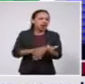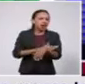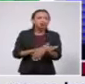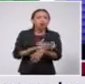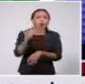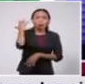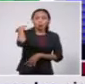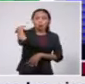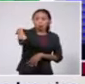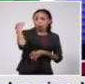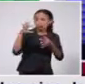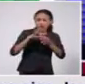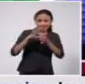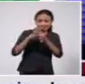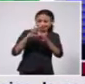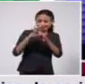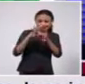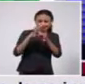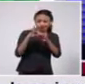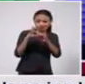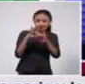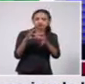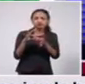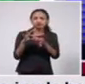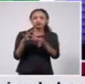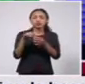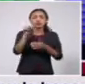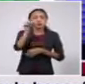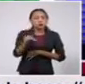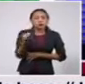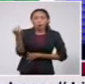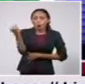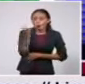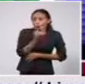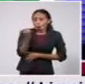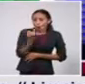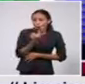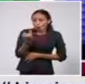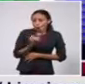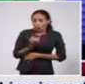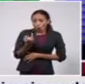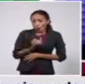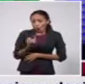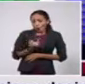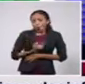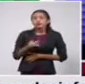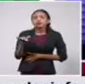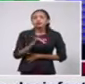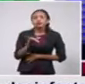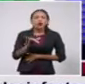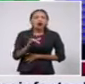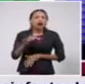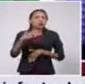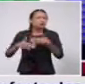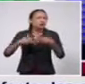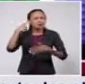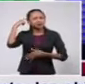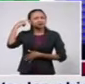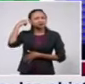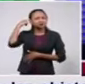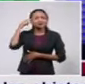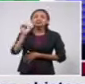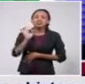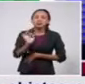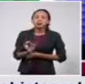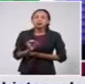crónica, una desnutrición que presentaba también y una demencia senil. Este